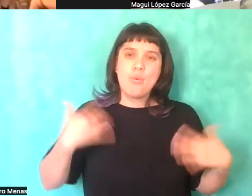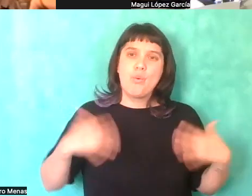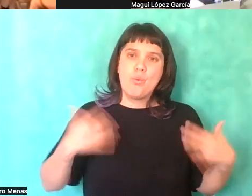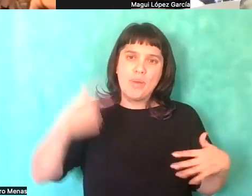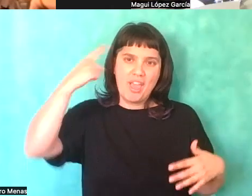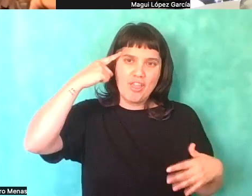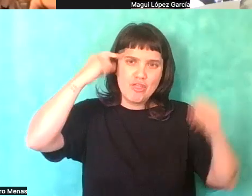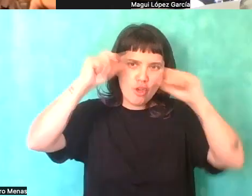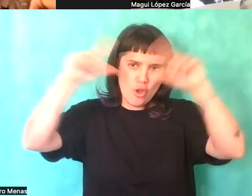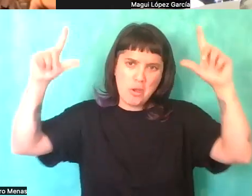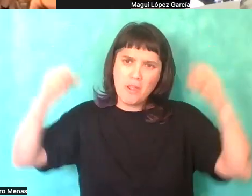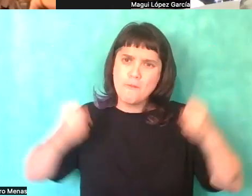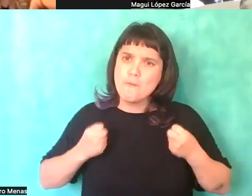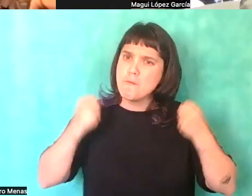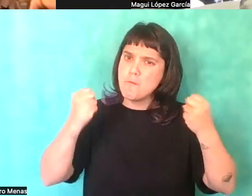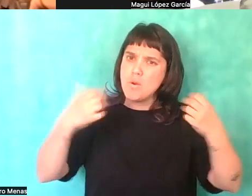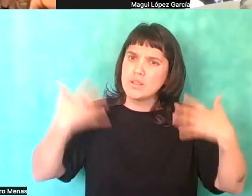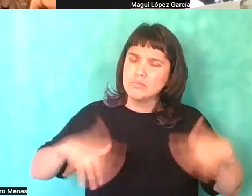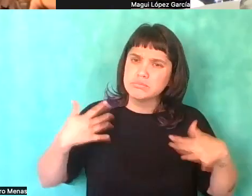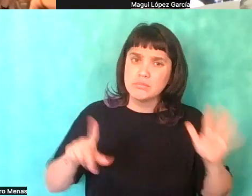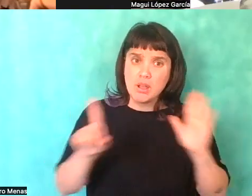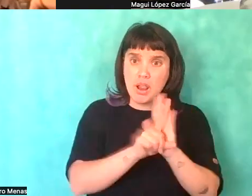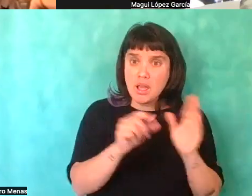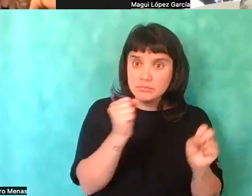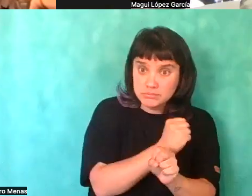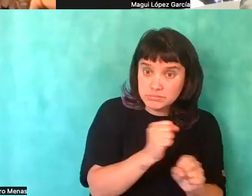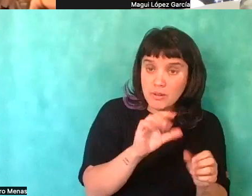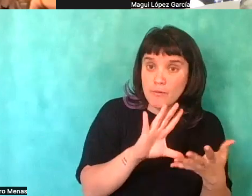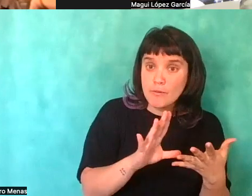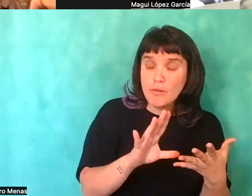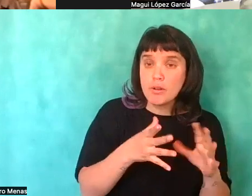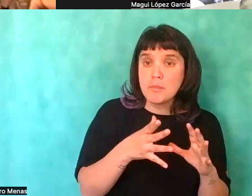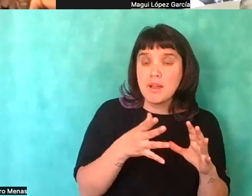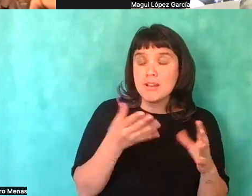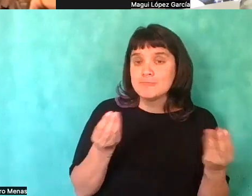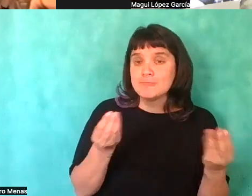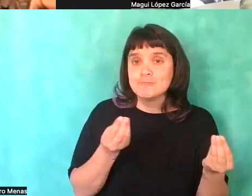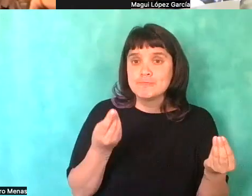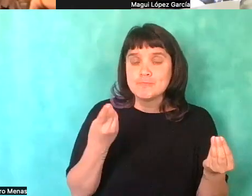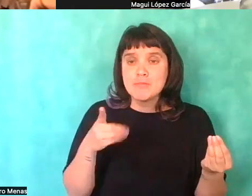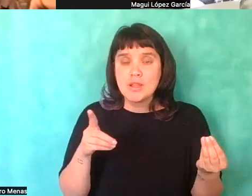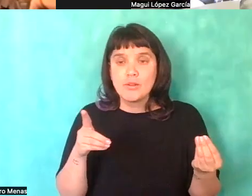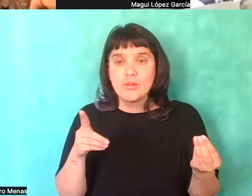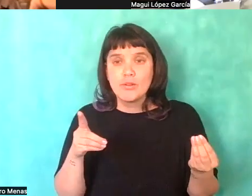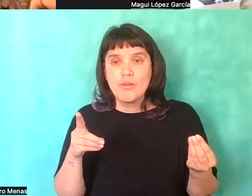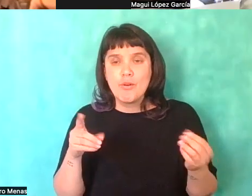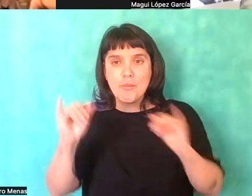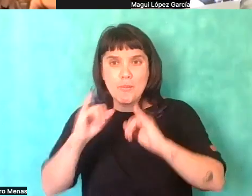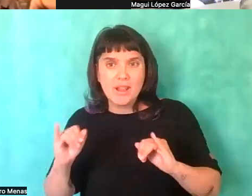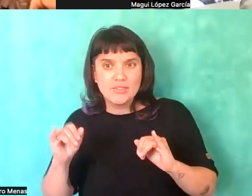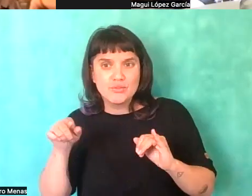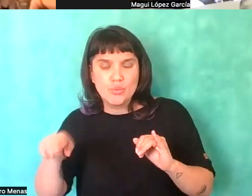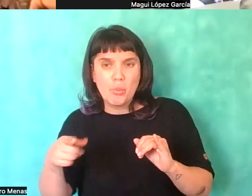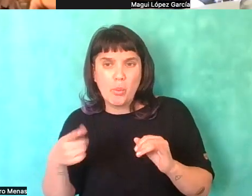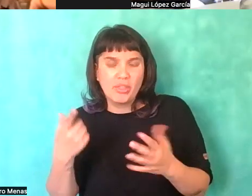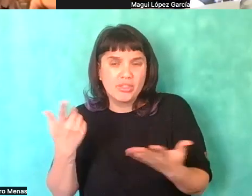fuerte Sí. el argumento. Te sacan una ley por el Día Nacional de la Olla Rota y esto que tampoco requiere presupuesto Sí. genera tanta resistencia.